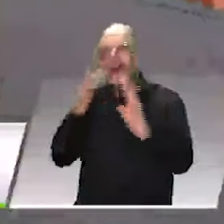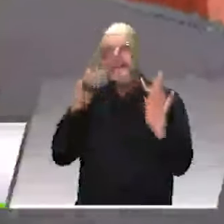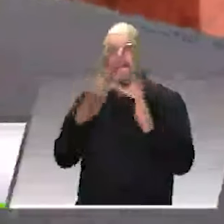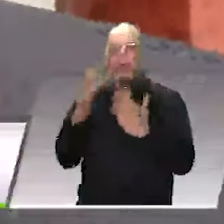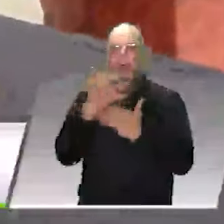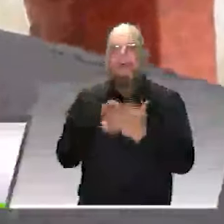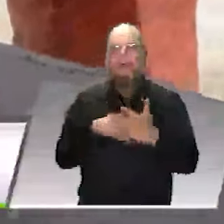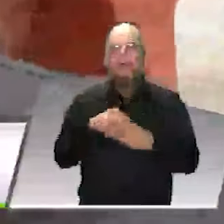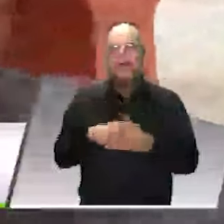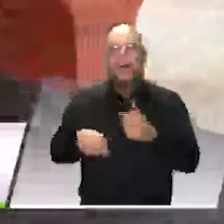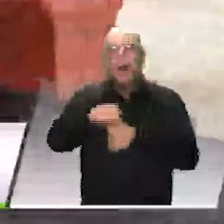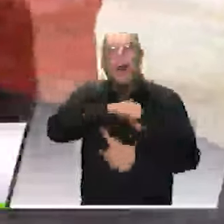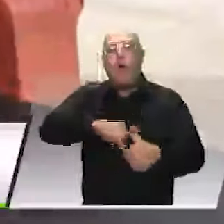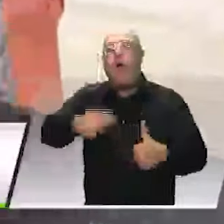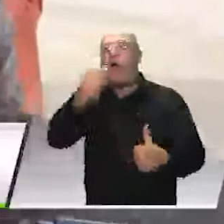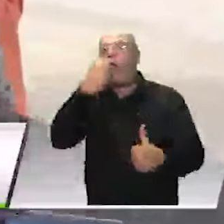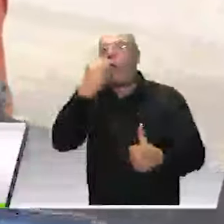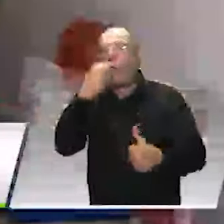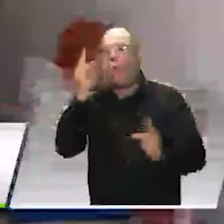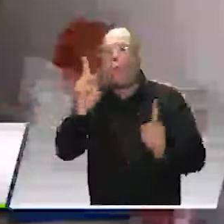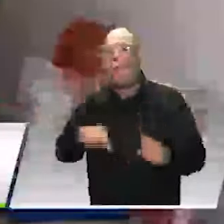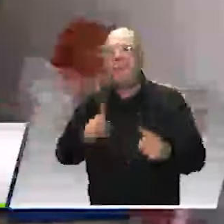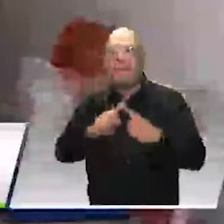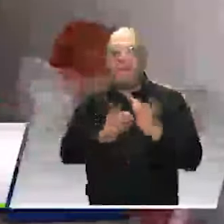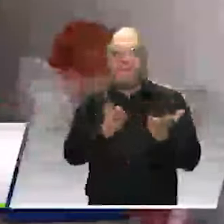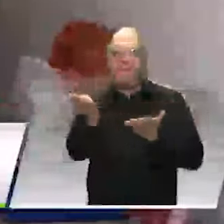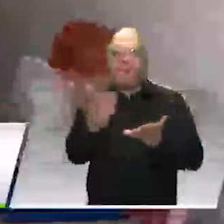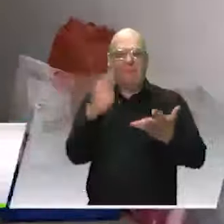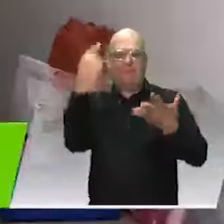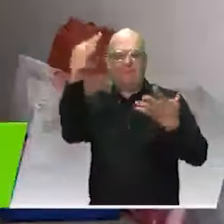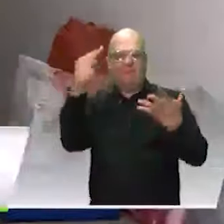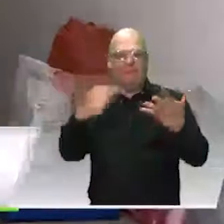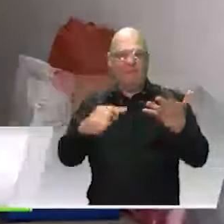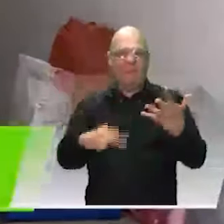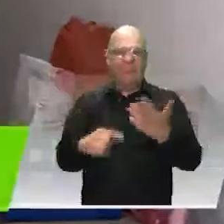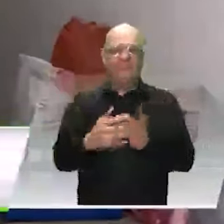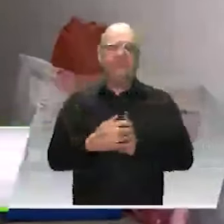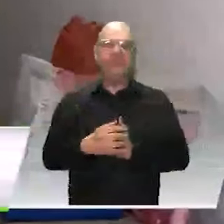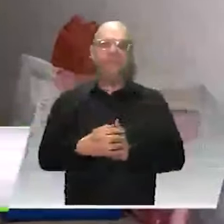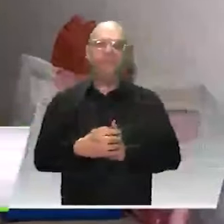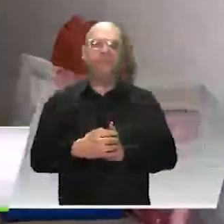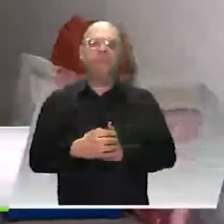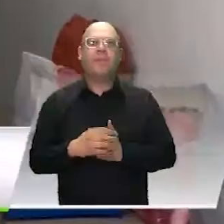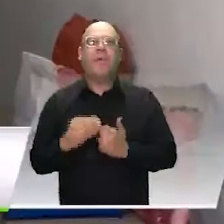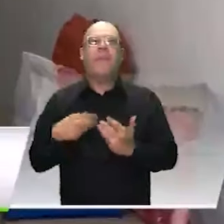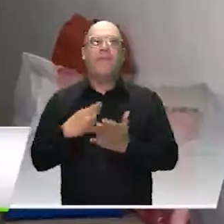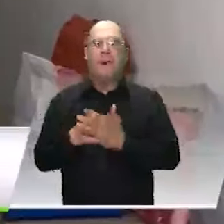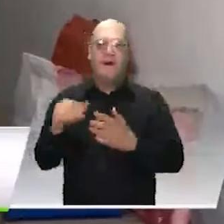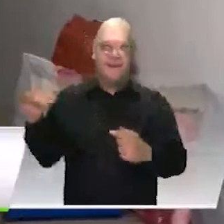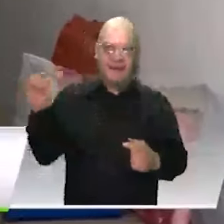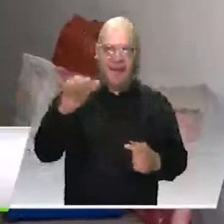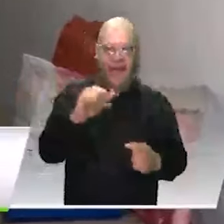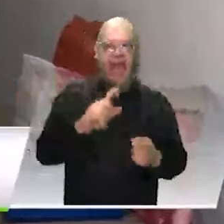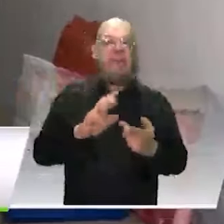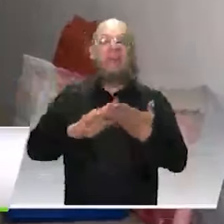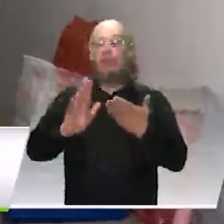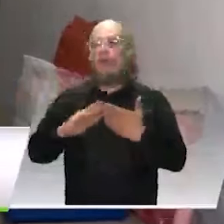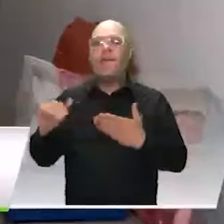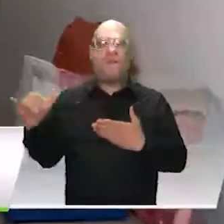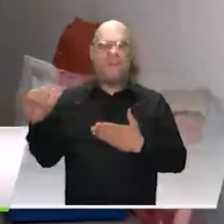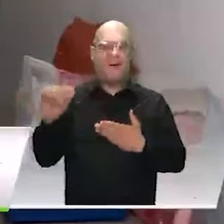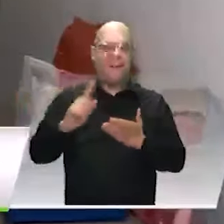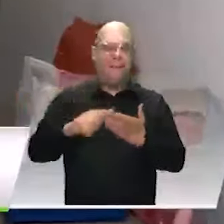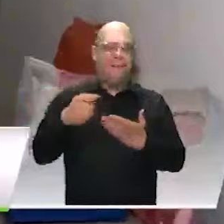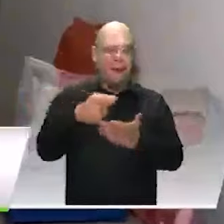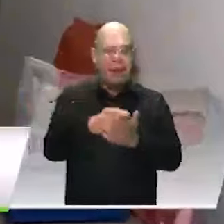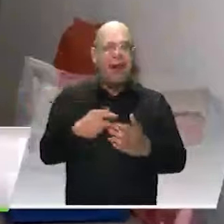por alimentos, sino también por otros servicios. Tenemos el programa B, pueden pagar viajes, pueden pagar su medicina prepagada, su salud, entre